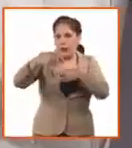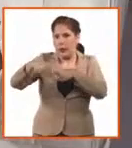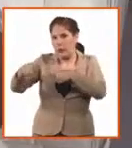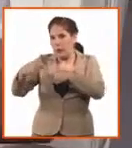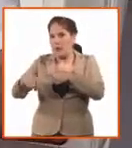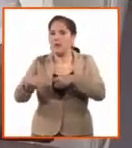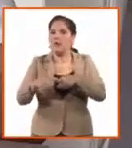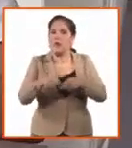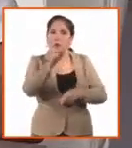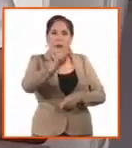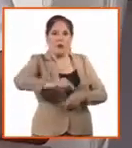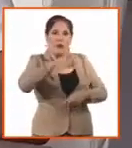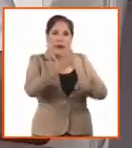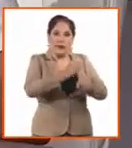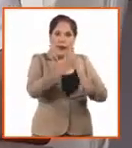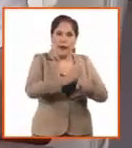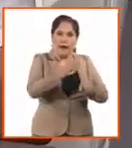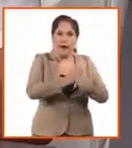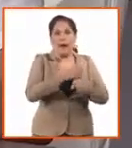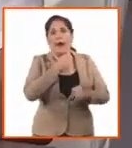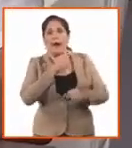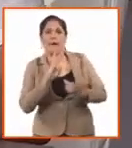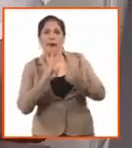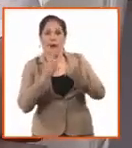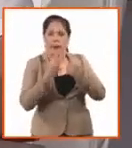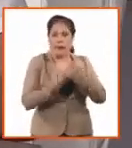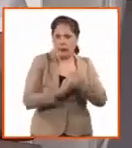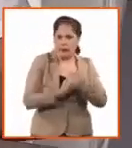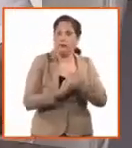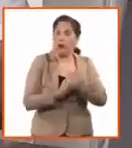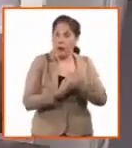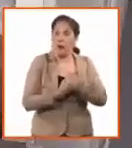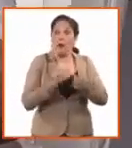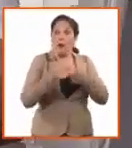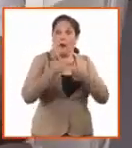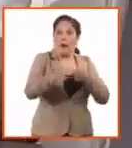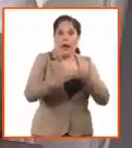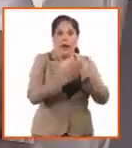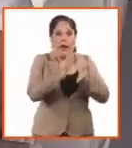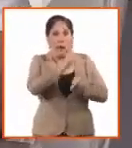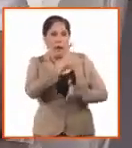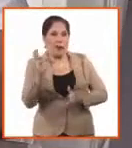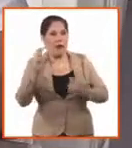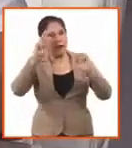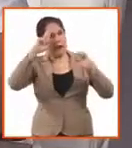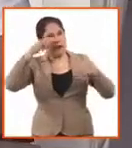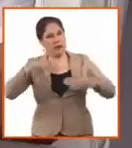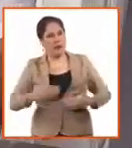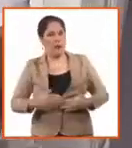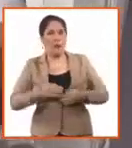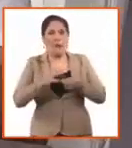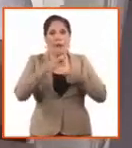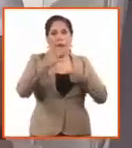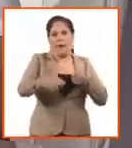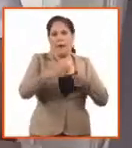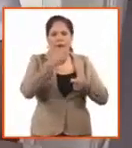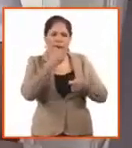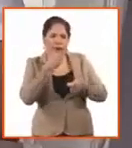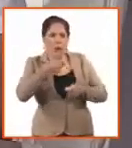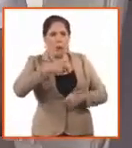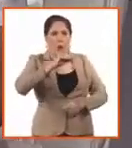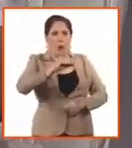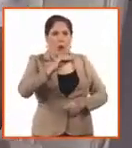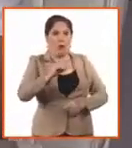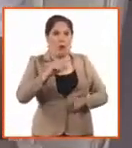a las personas que están en situación de discapacidad que permiten financiar las escuelas financiar la salud financiar a los ancianos la jubilación